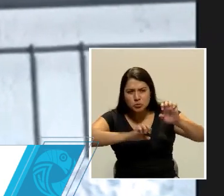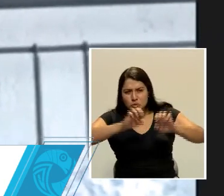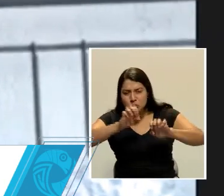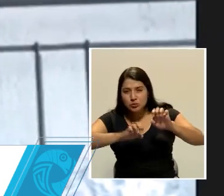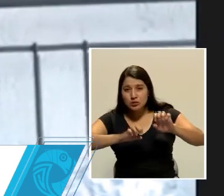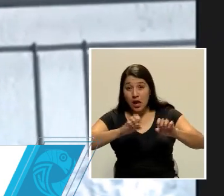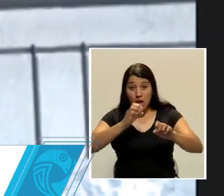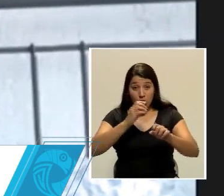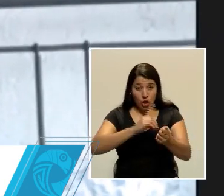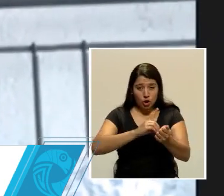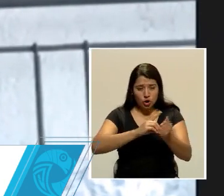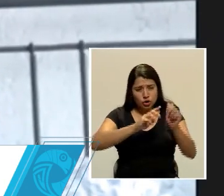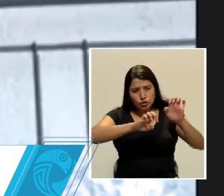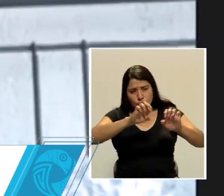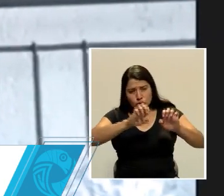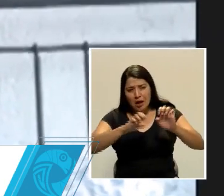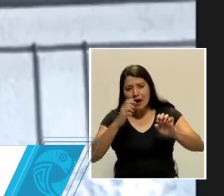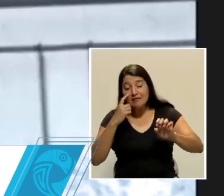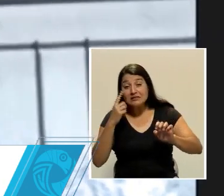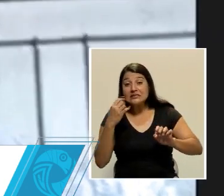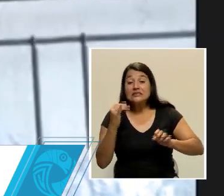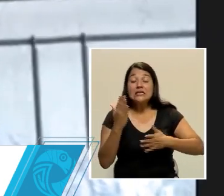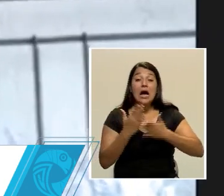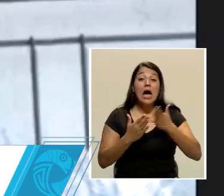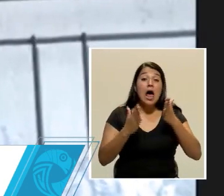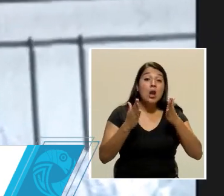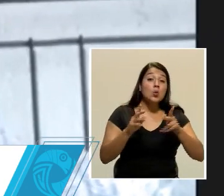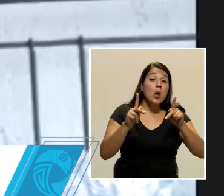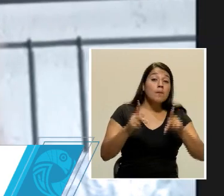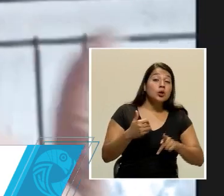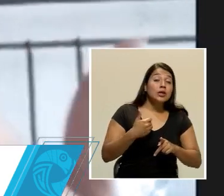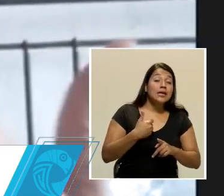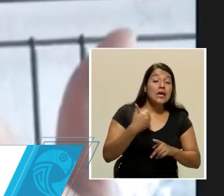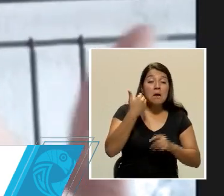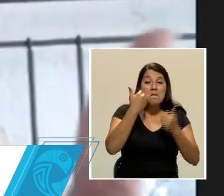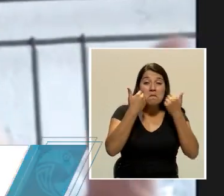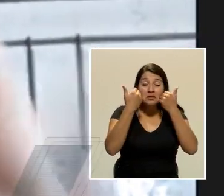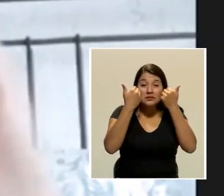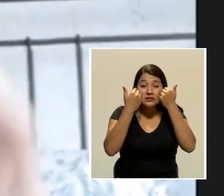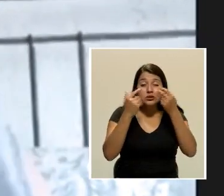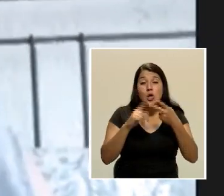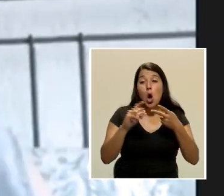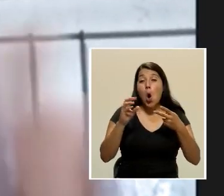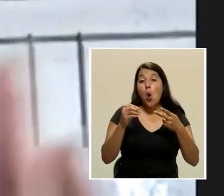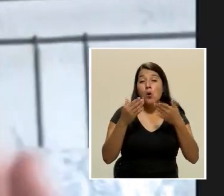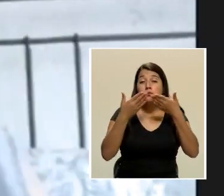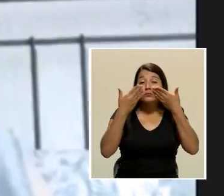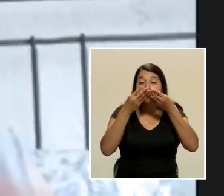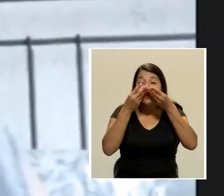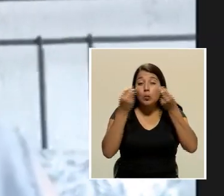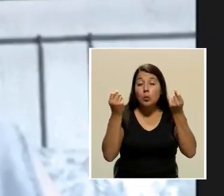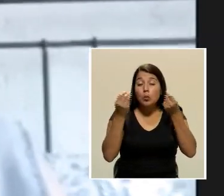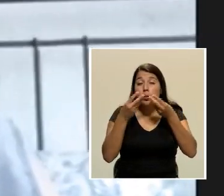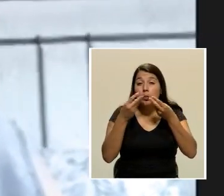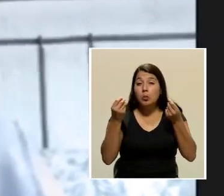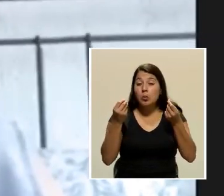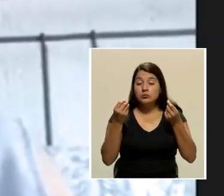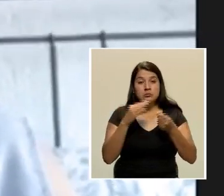días esperando por retornar a Nicaragua. Todos eran asintomáticos. El inicio del trabajo